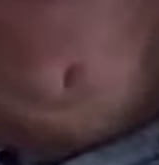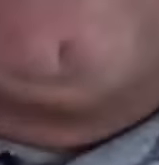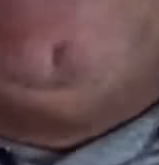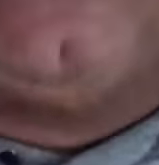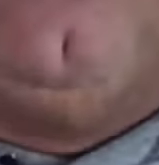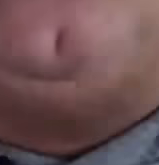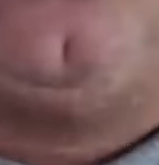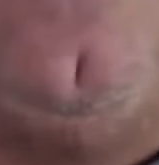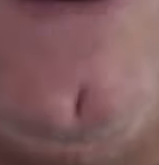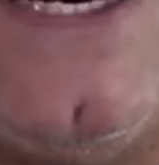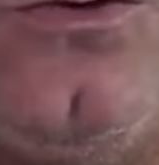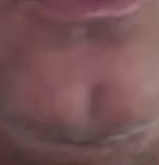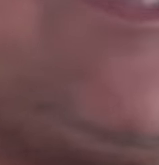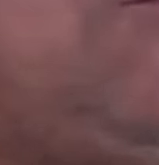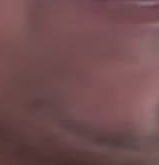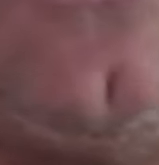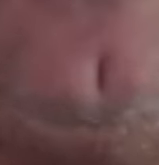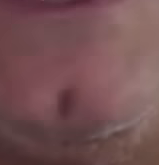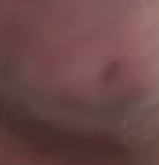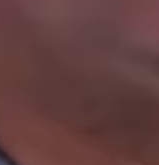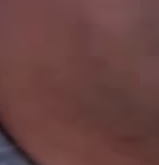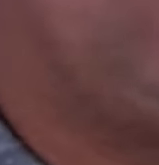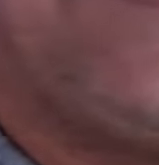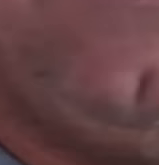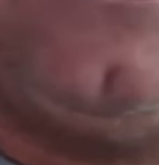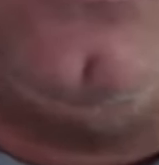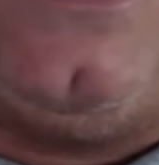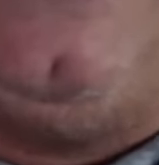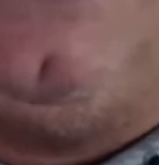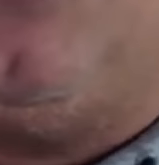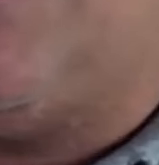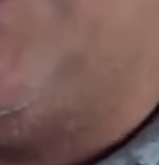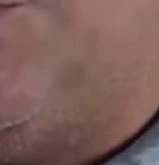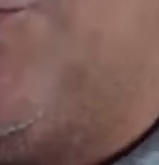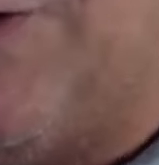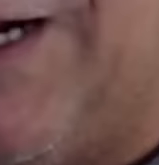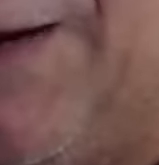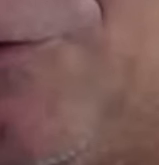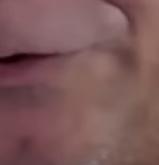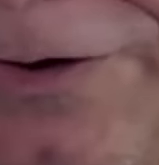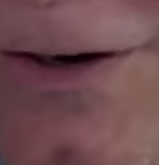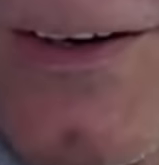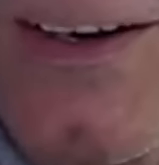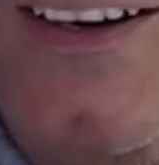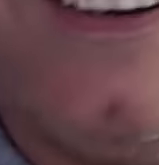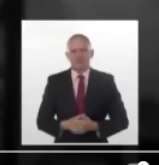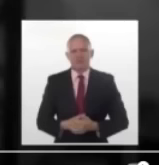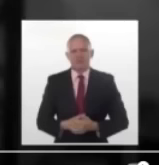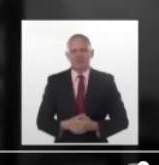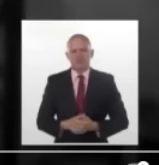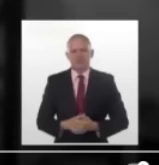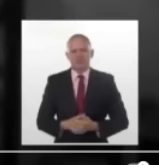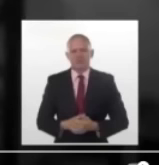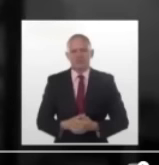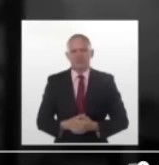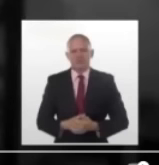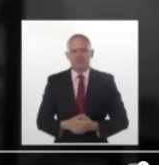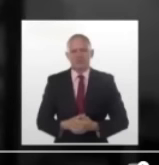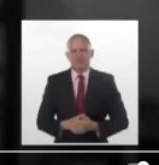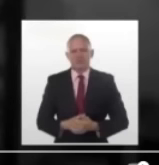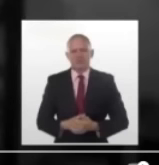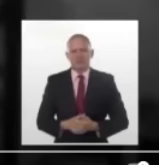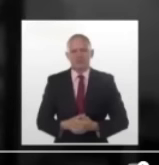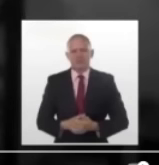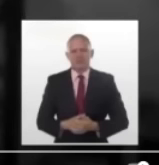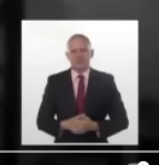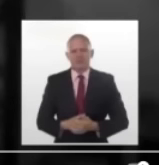Hasta la Plaza de la Revolución, para que tú veas cómo le pasan por arriba a toda esa gente, muchacho, por una caja de pollo. Dice Juan, mi al machete con